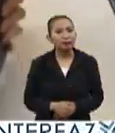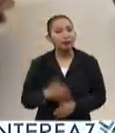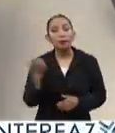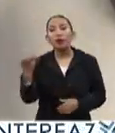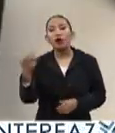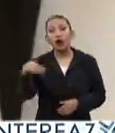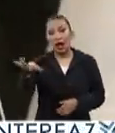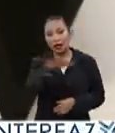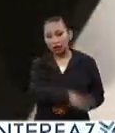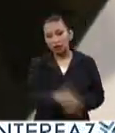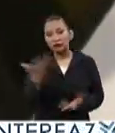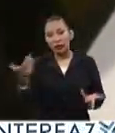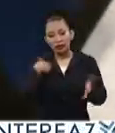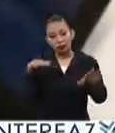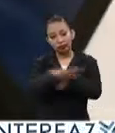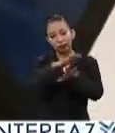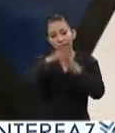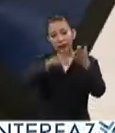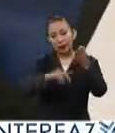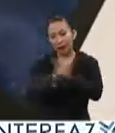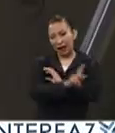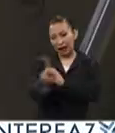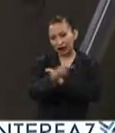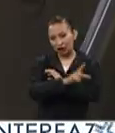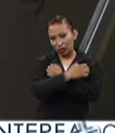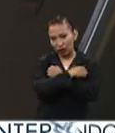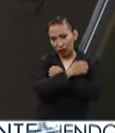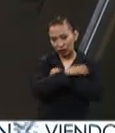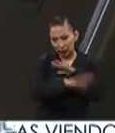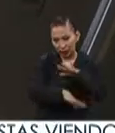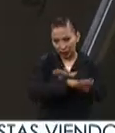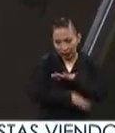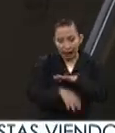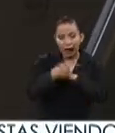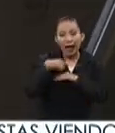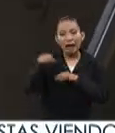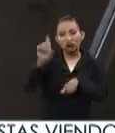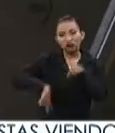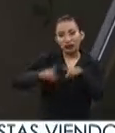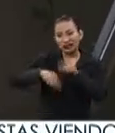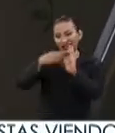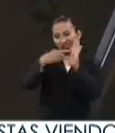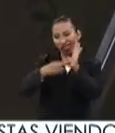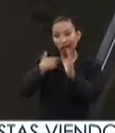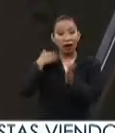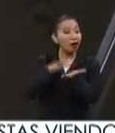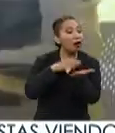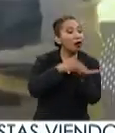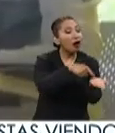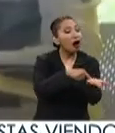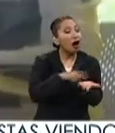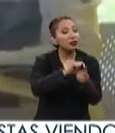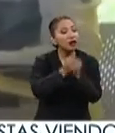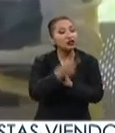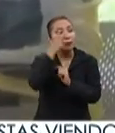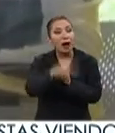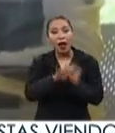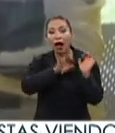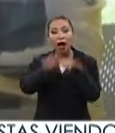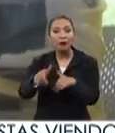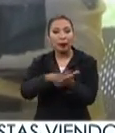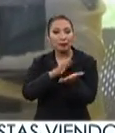esta manera, se hizo una reforma parecida a lo ocurrido en educación básica, eliminando requisitos de apostilla y de traducción para el